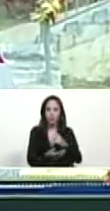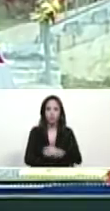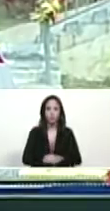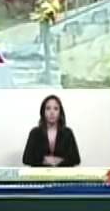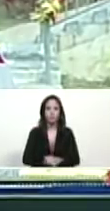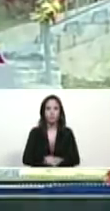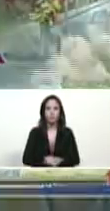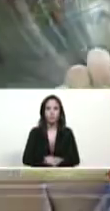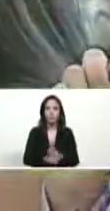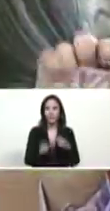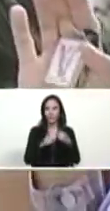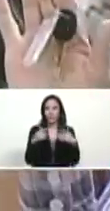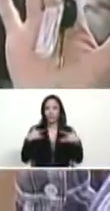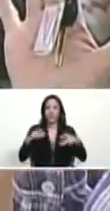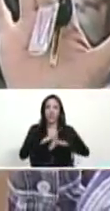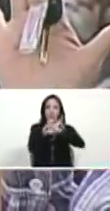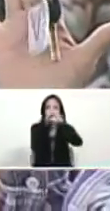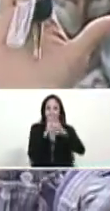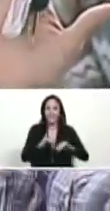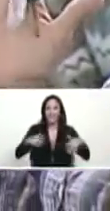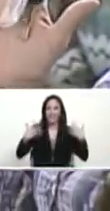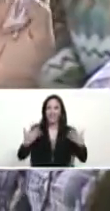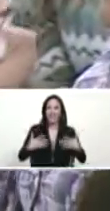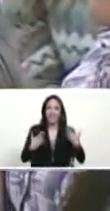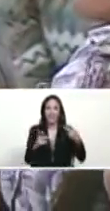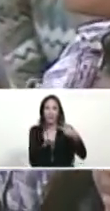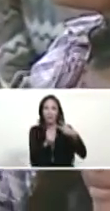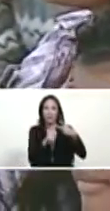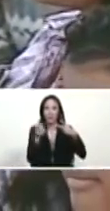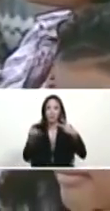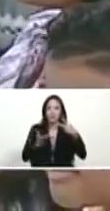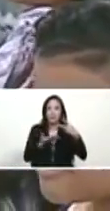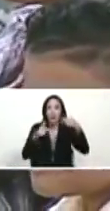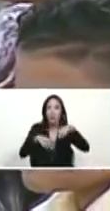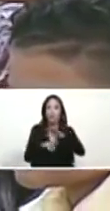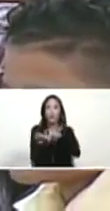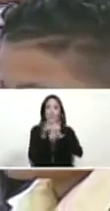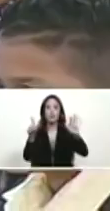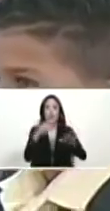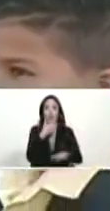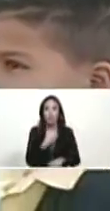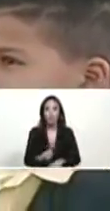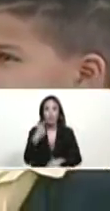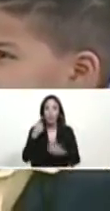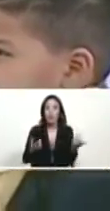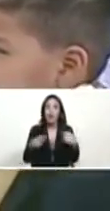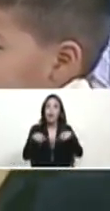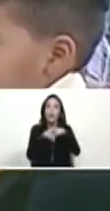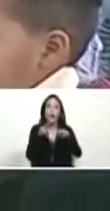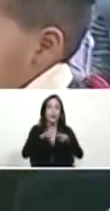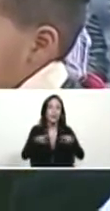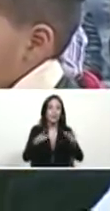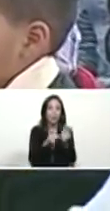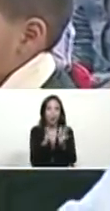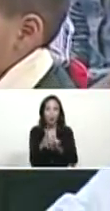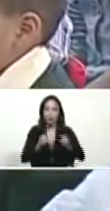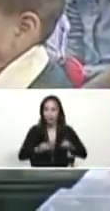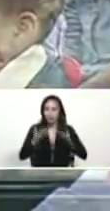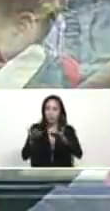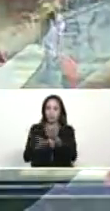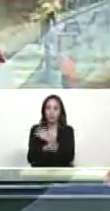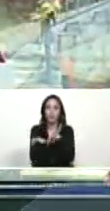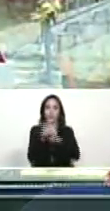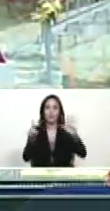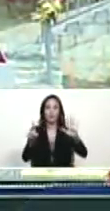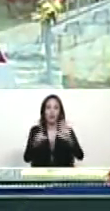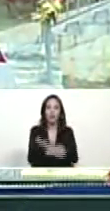y me lleno de gran felicidad porque hoy es 26 de diciembre, le llegó el niño Jesús. 26 de